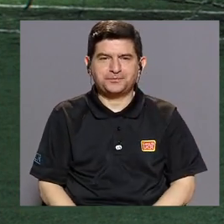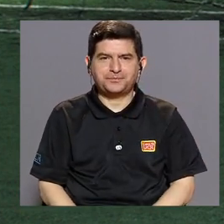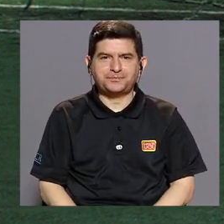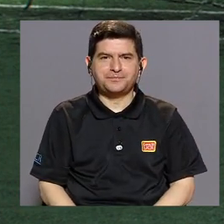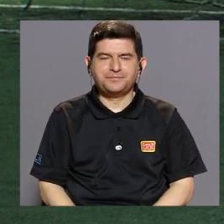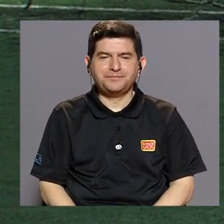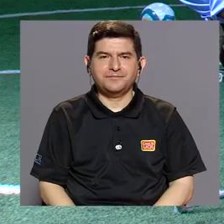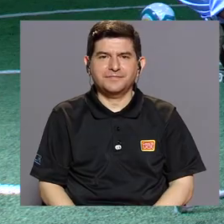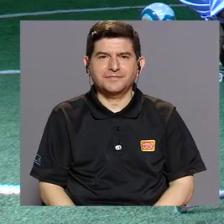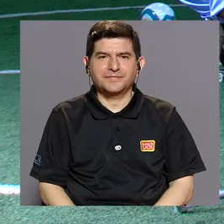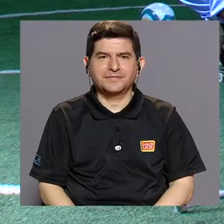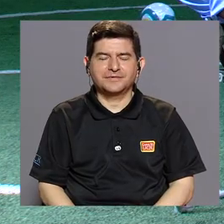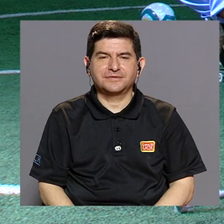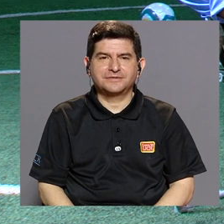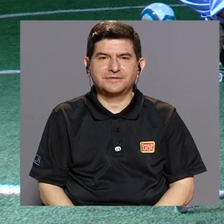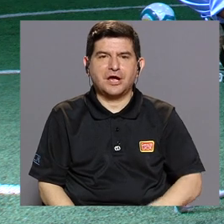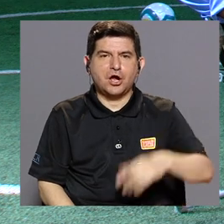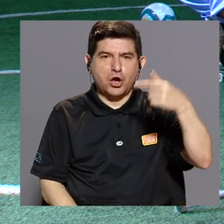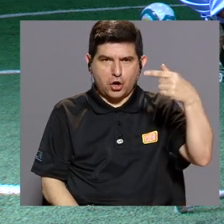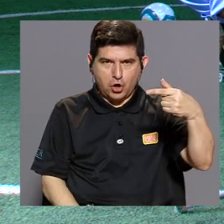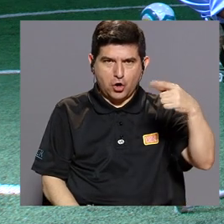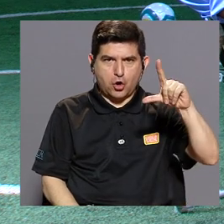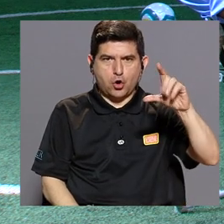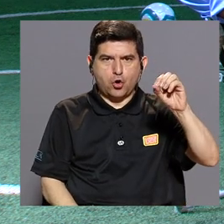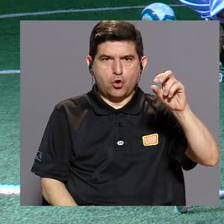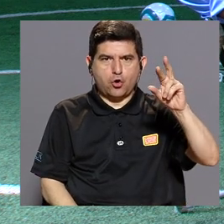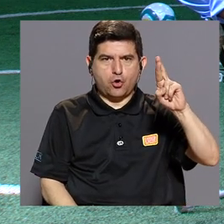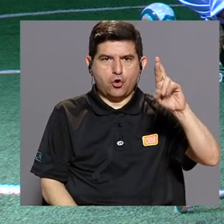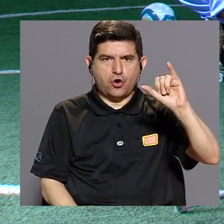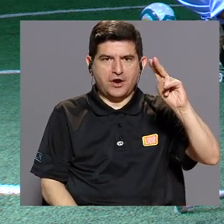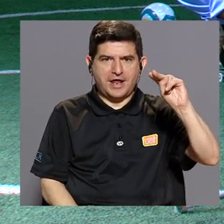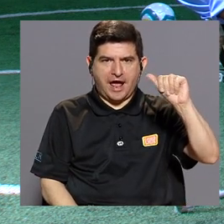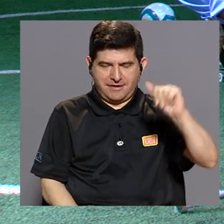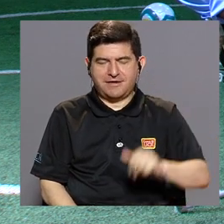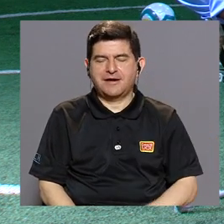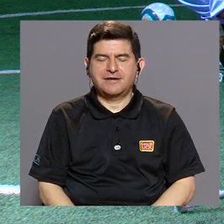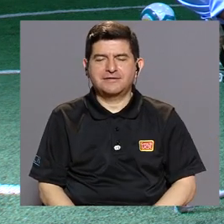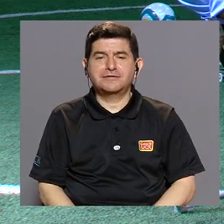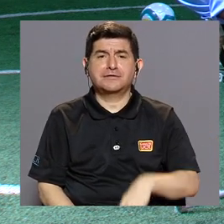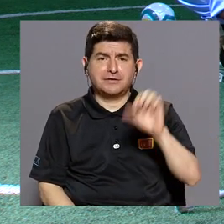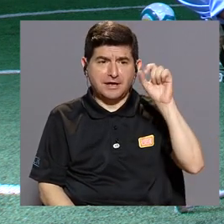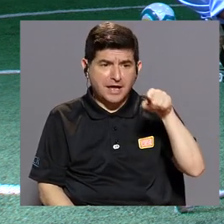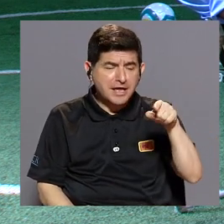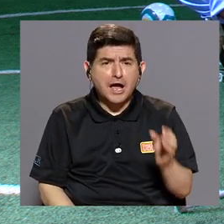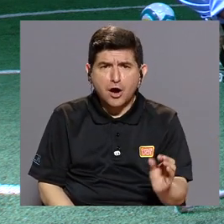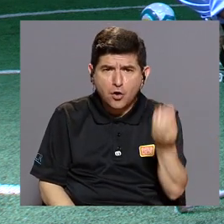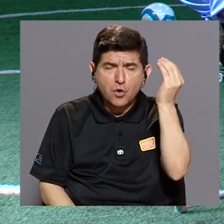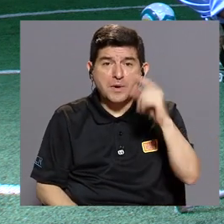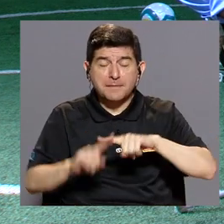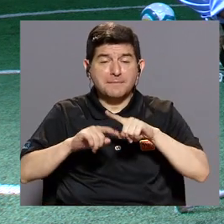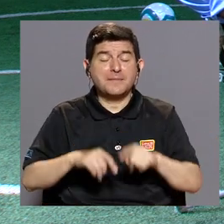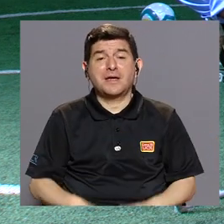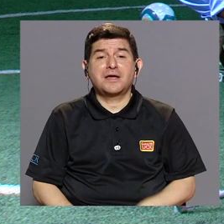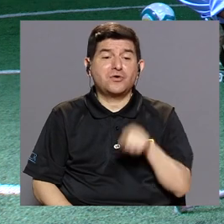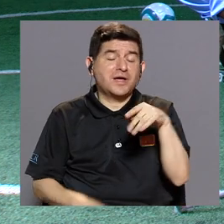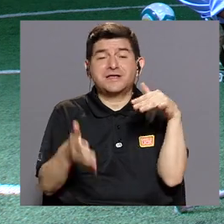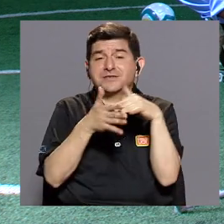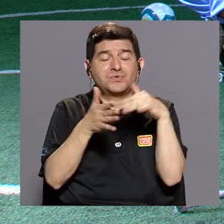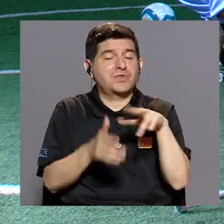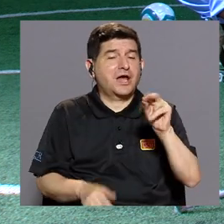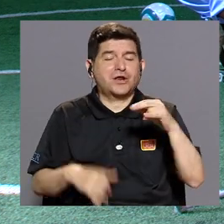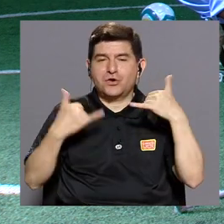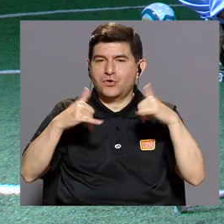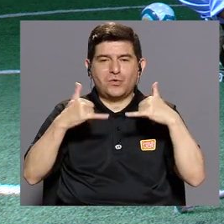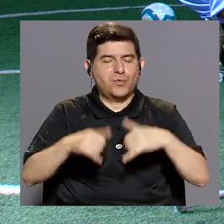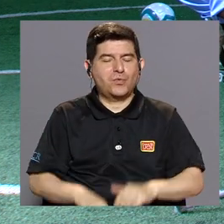tema, por ejemplo, de Gloriana, ¿verdad? Gloriana, muy joven. Galos. Sí, pero no juega un fútbol profesional, Gloriana está estudiando.